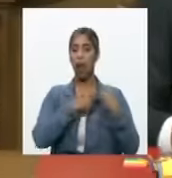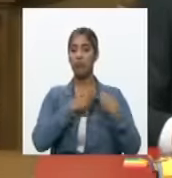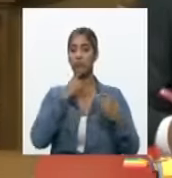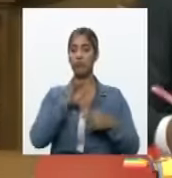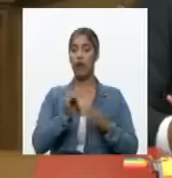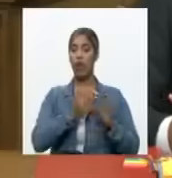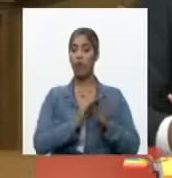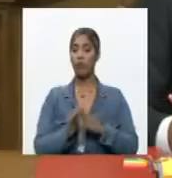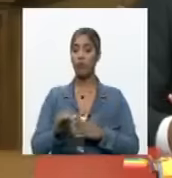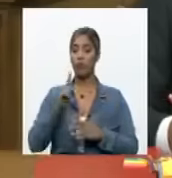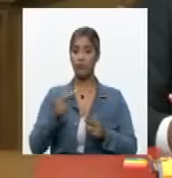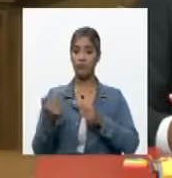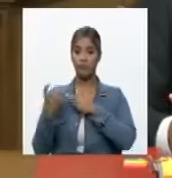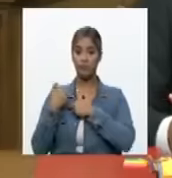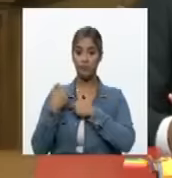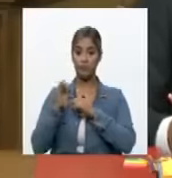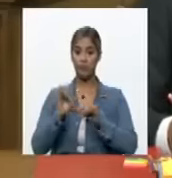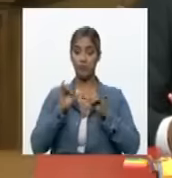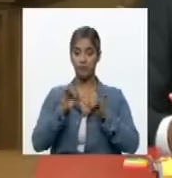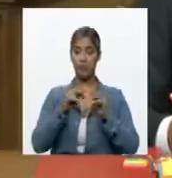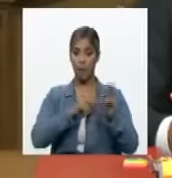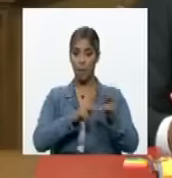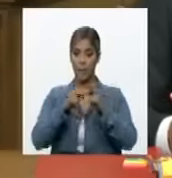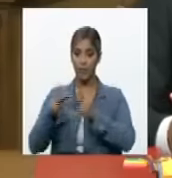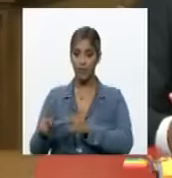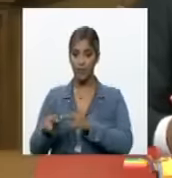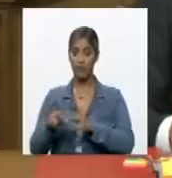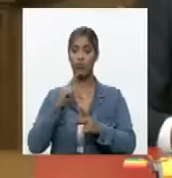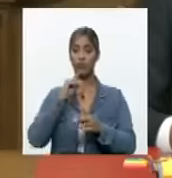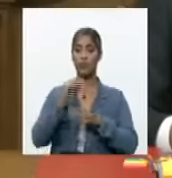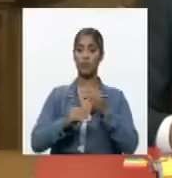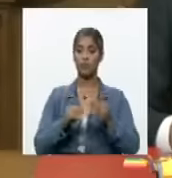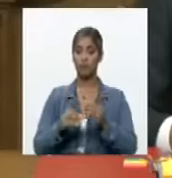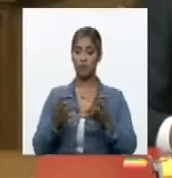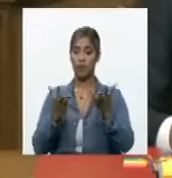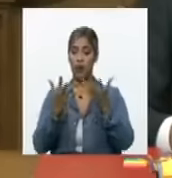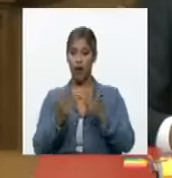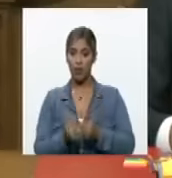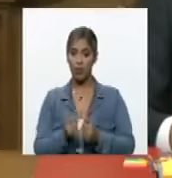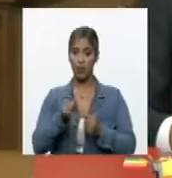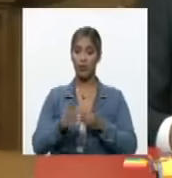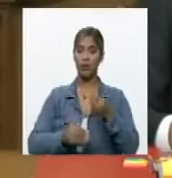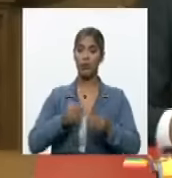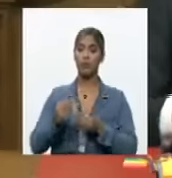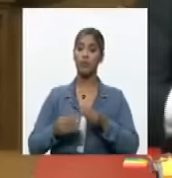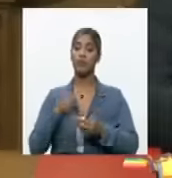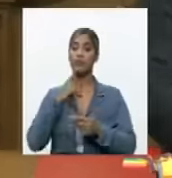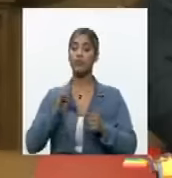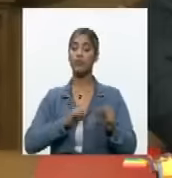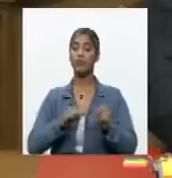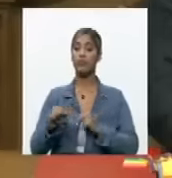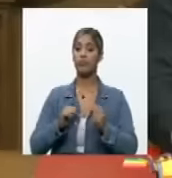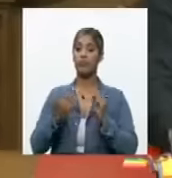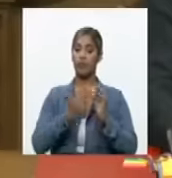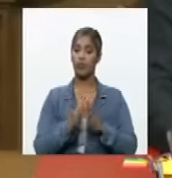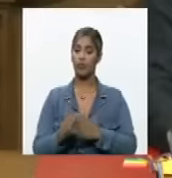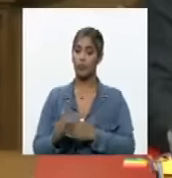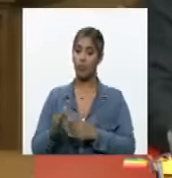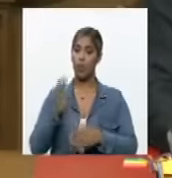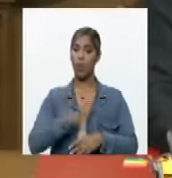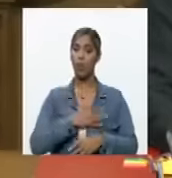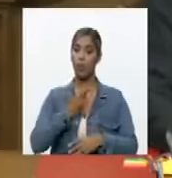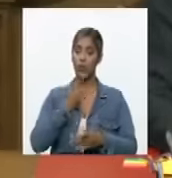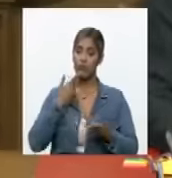la comuna encargada de la planificación, la administración y la ejecución de la gestión de la comuna. Podrá